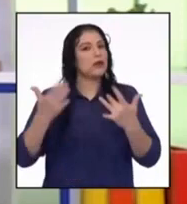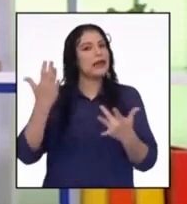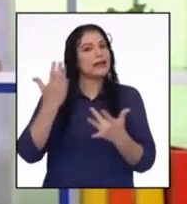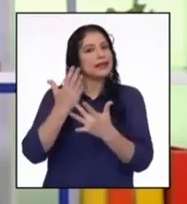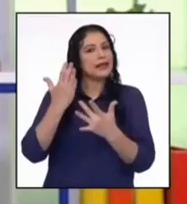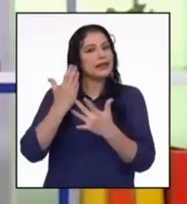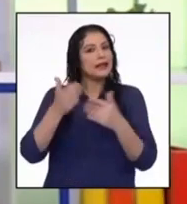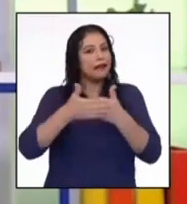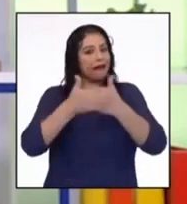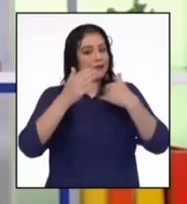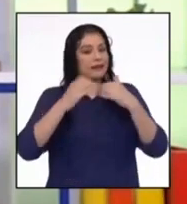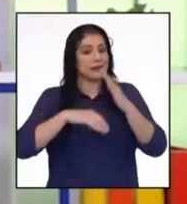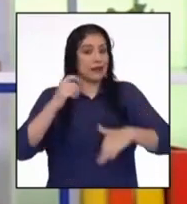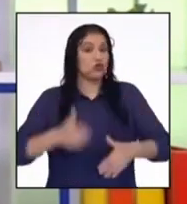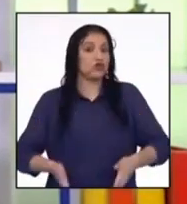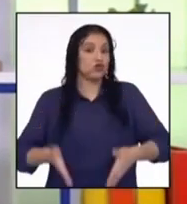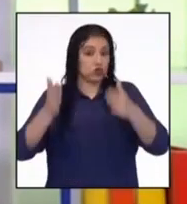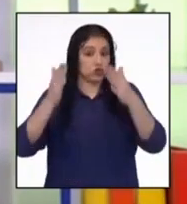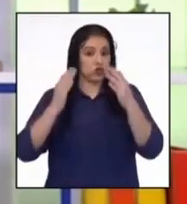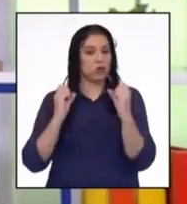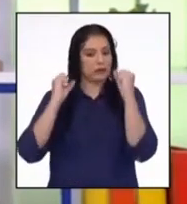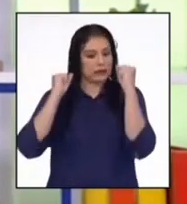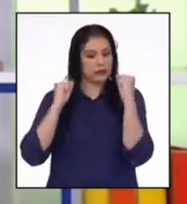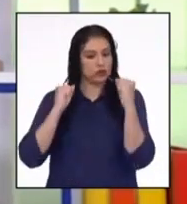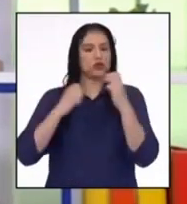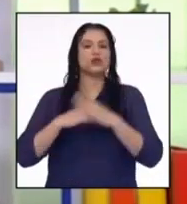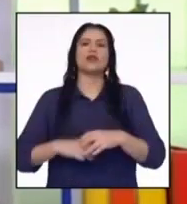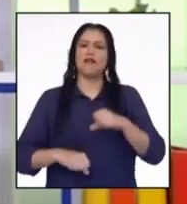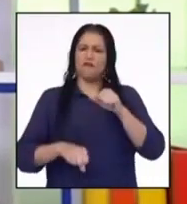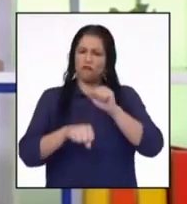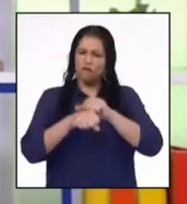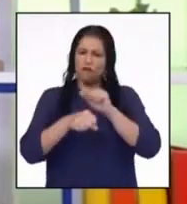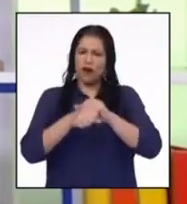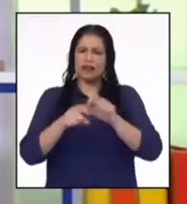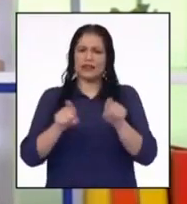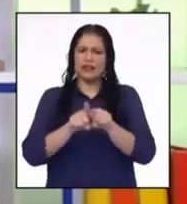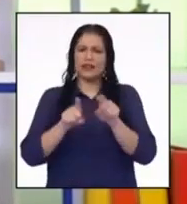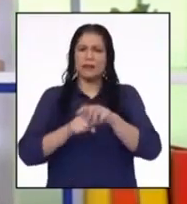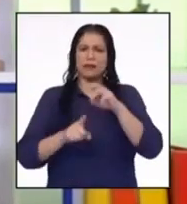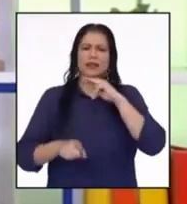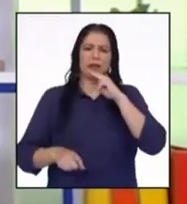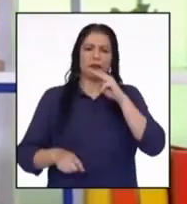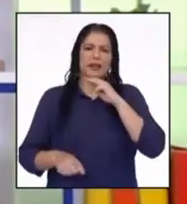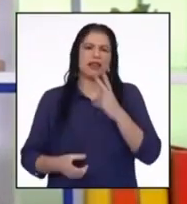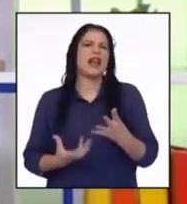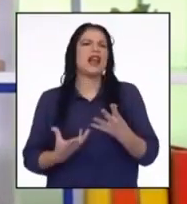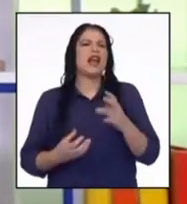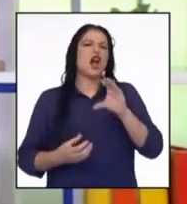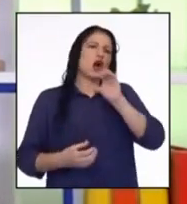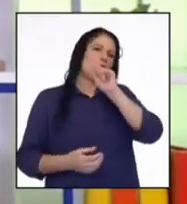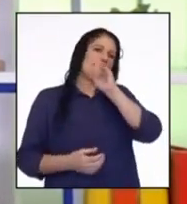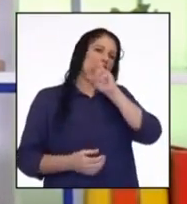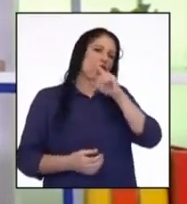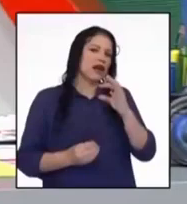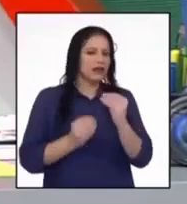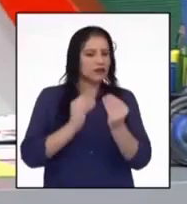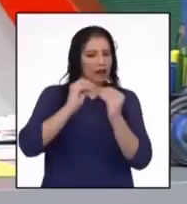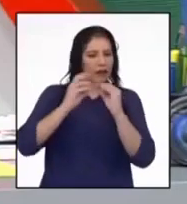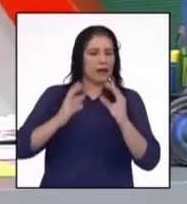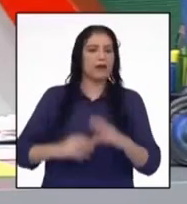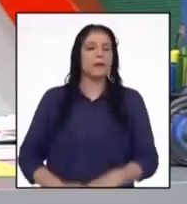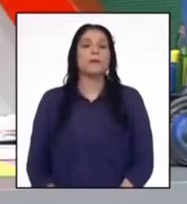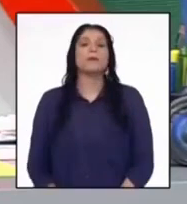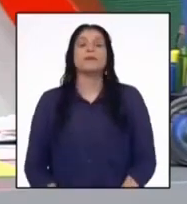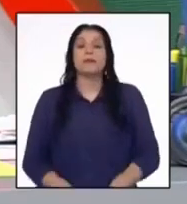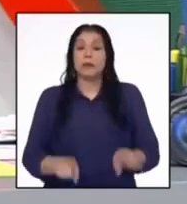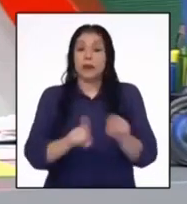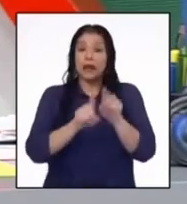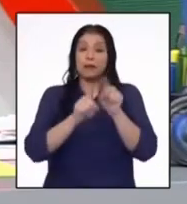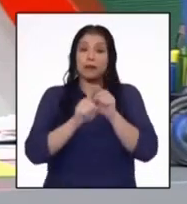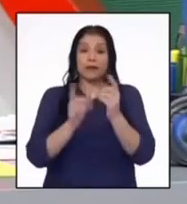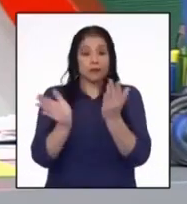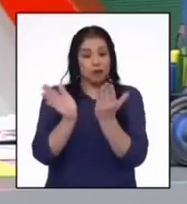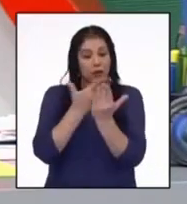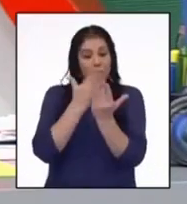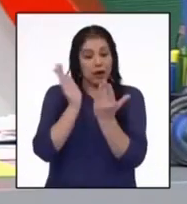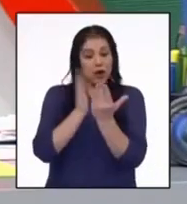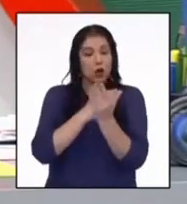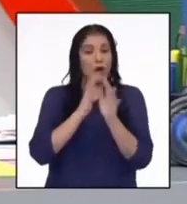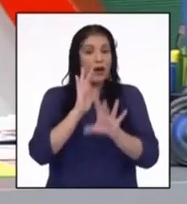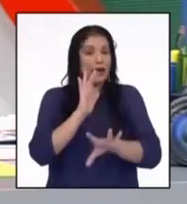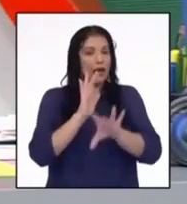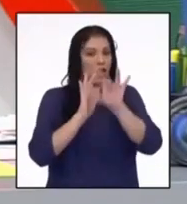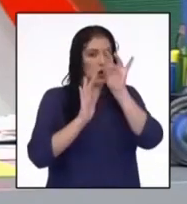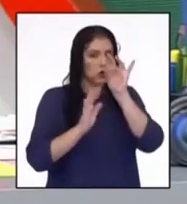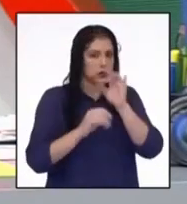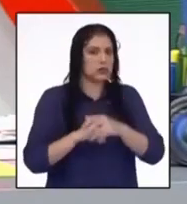de construcción con estructuras de concreto y acero, también conocidas como concreto armado. En el mismo manual de INDECI encontré